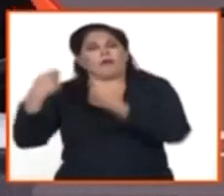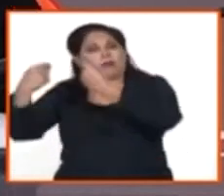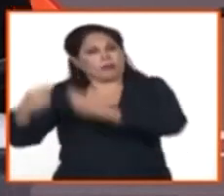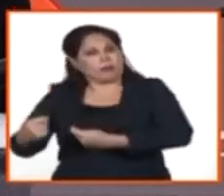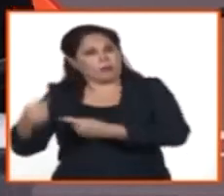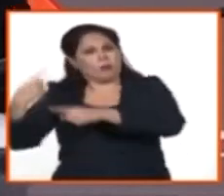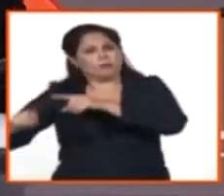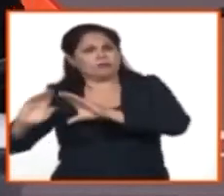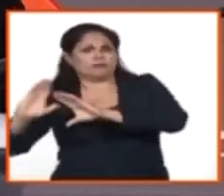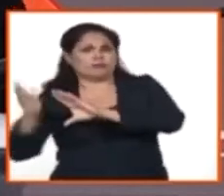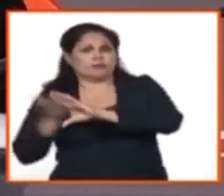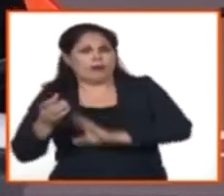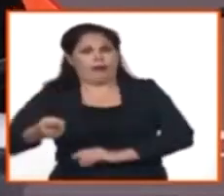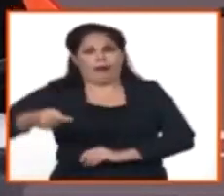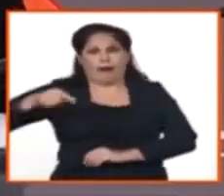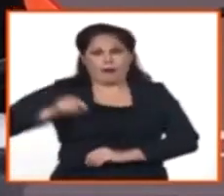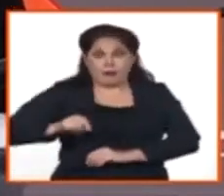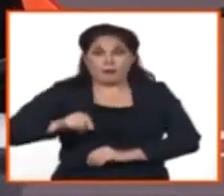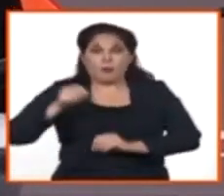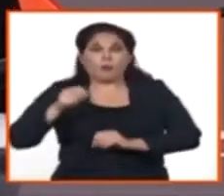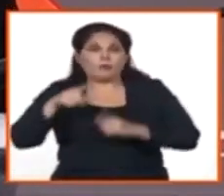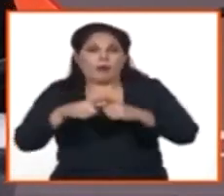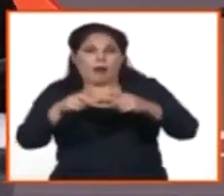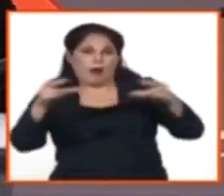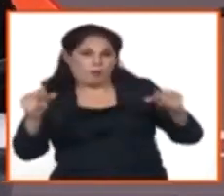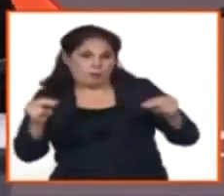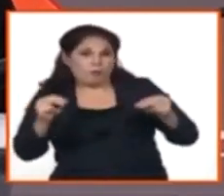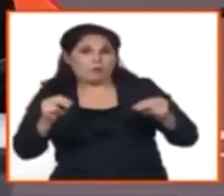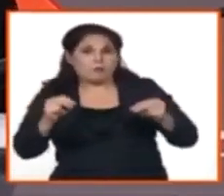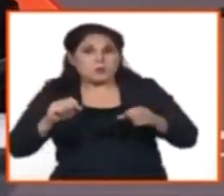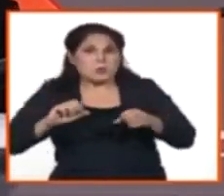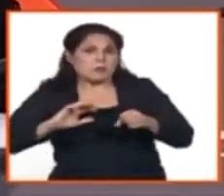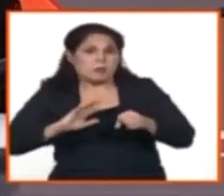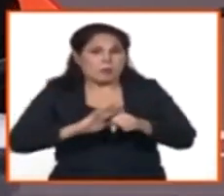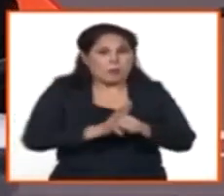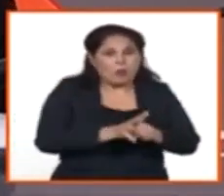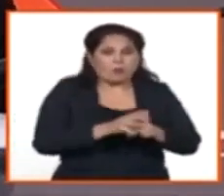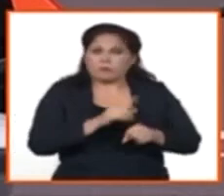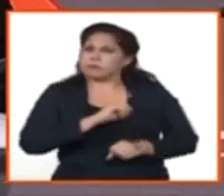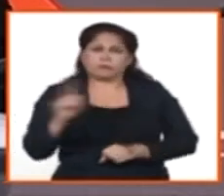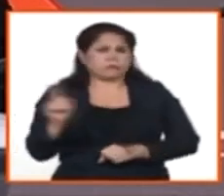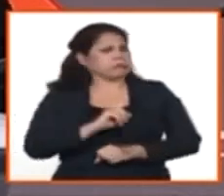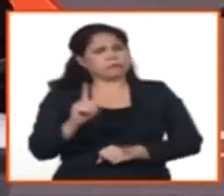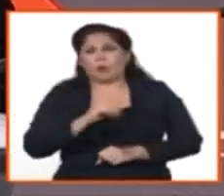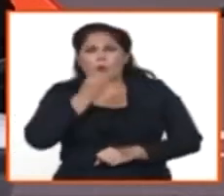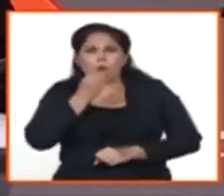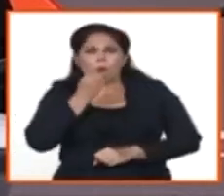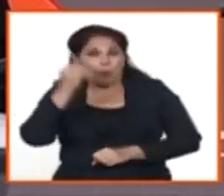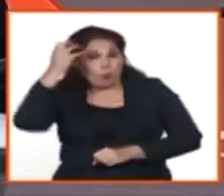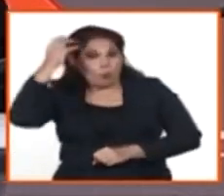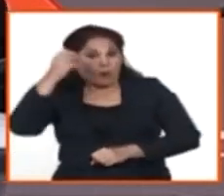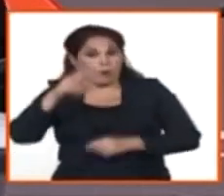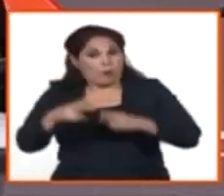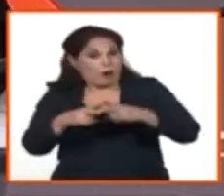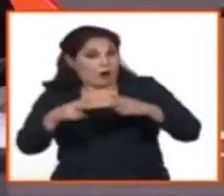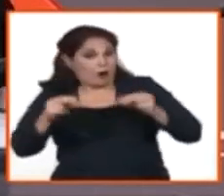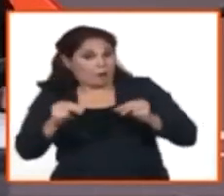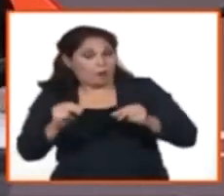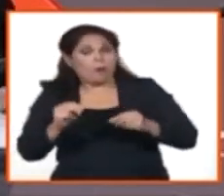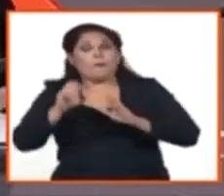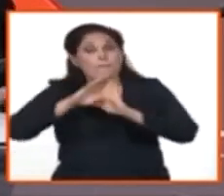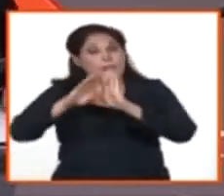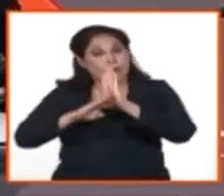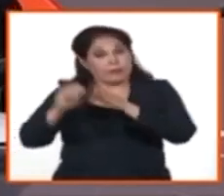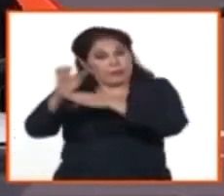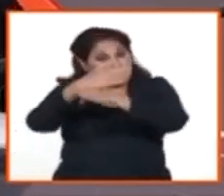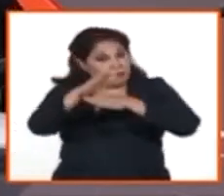en la jornada de hoy contra Japón, después de la hostilidad pues manifestada por el gobierno de Japón, las medidas adoptadas por